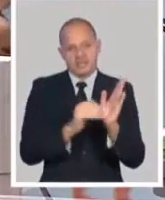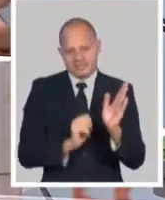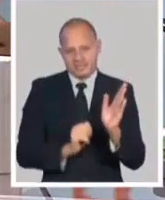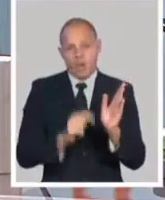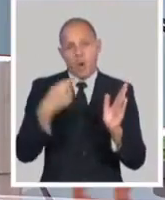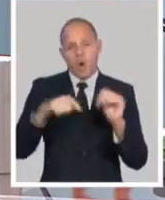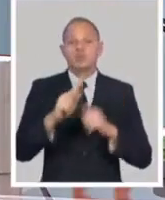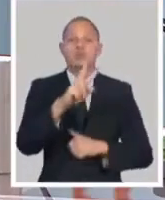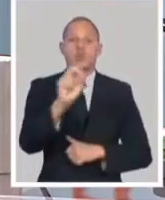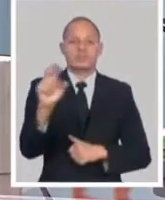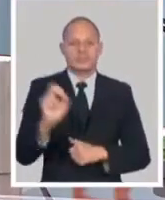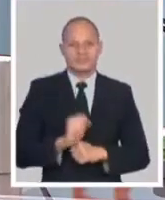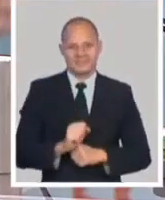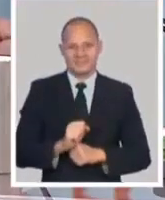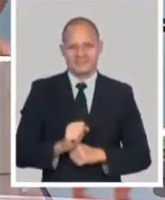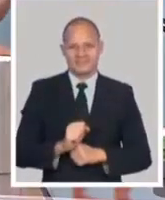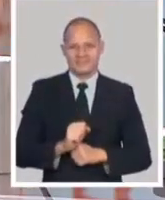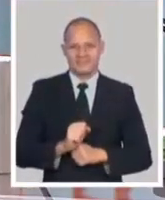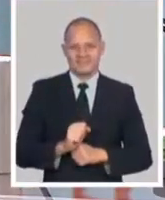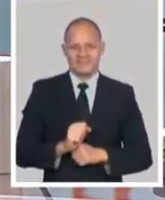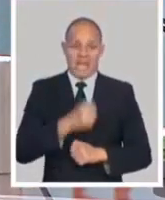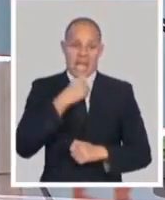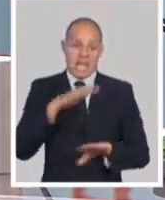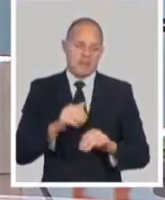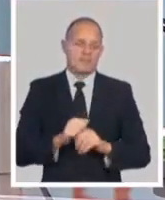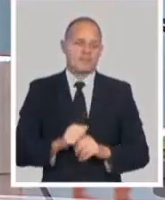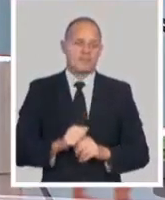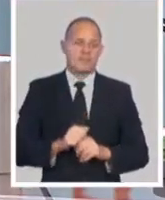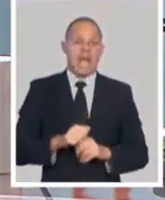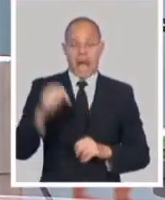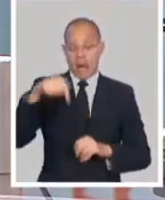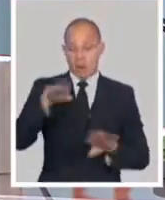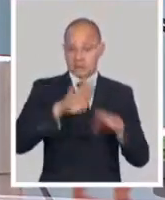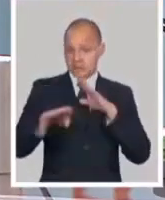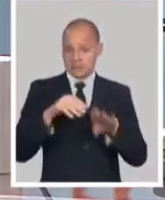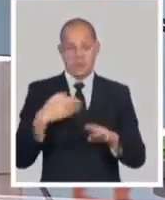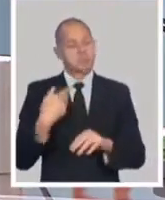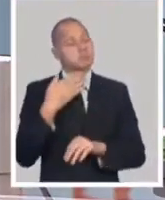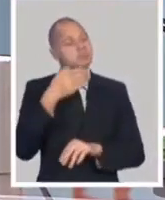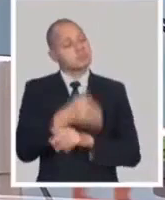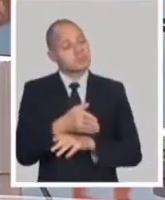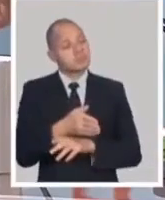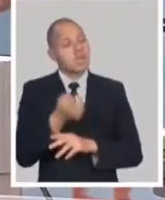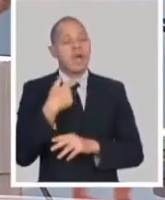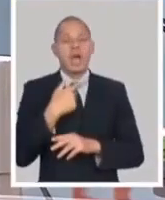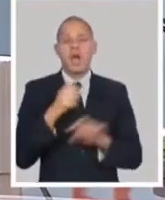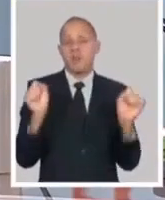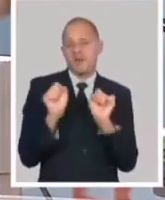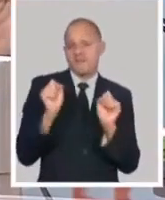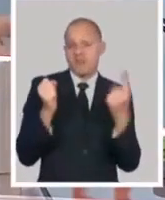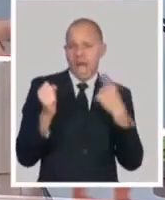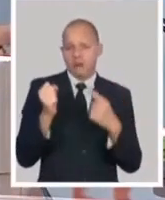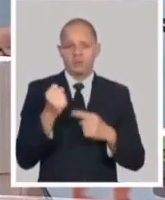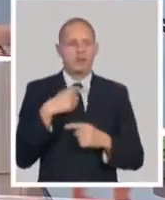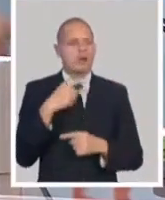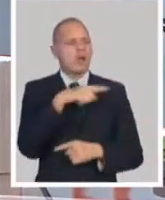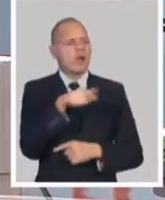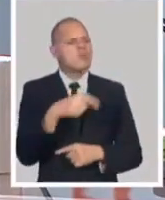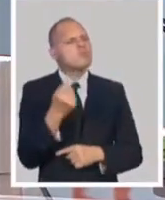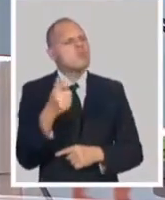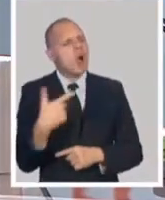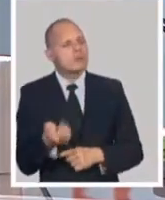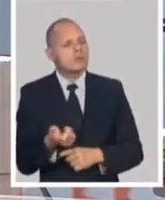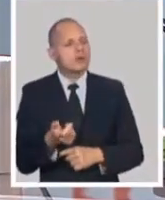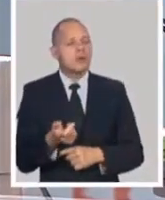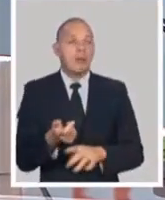en pesos y no es lo mismo comprarse un equipo en 600cc que es un equipo ellos x 24 y eso llevó